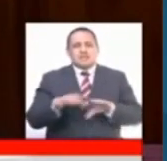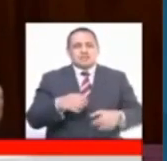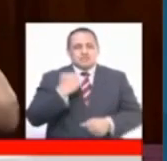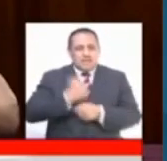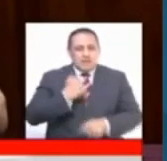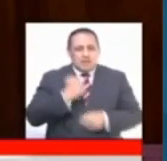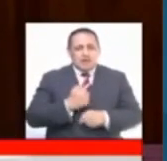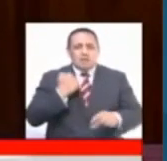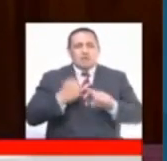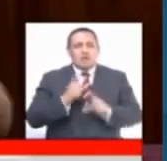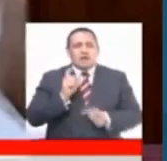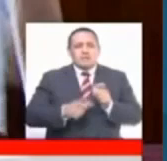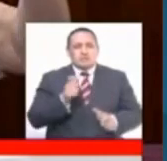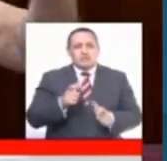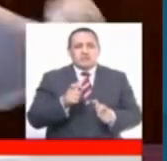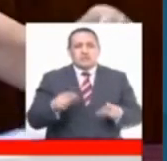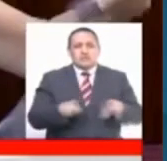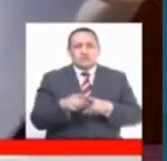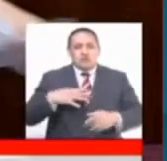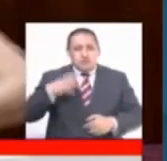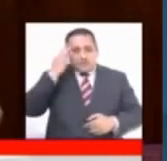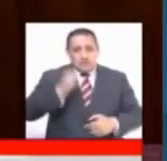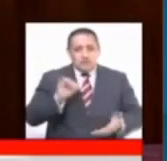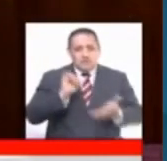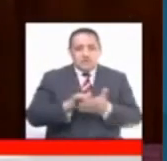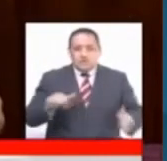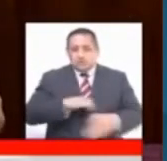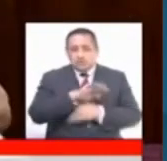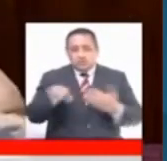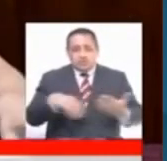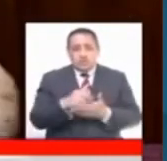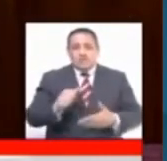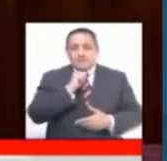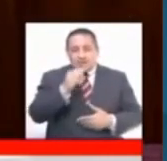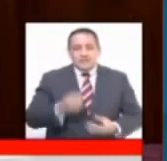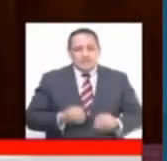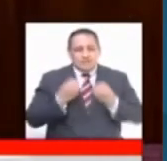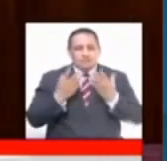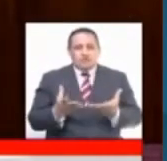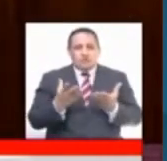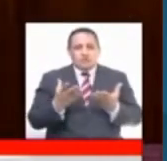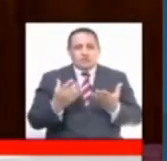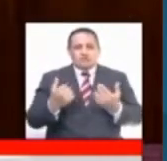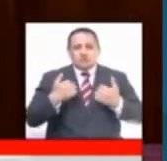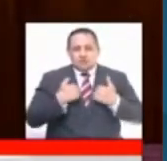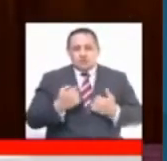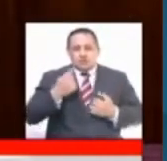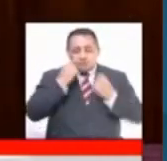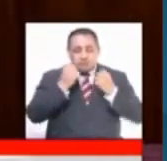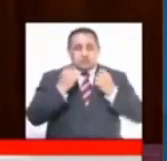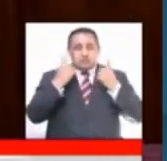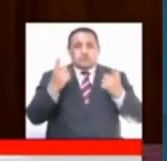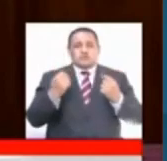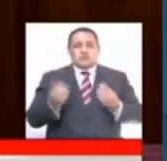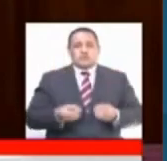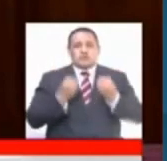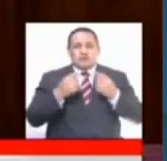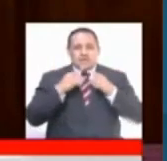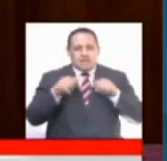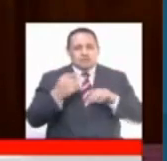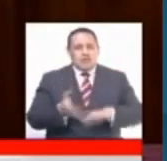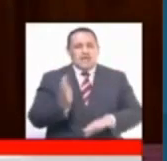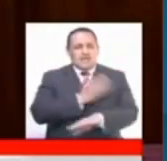poder transferir presupuesto, ya que un proyecto de ley hay presentado por